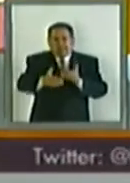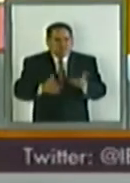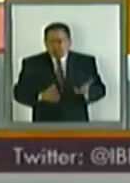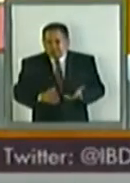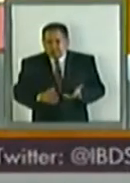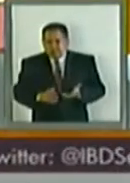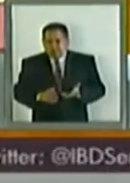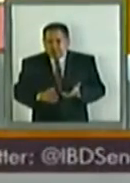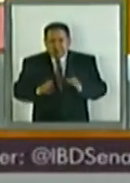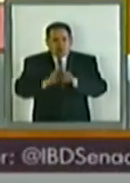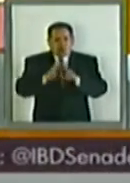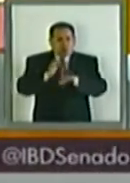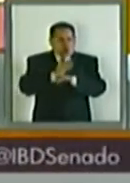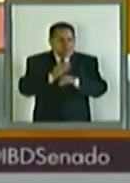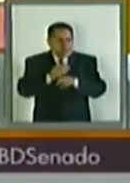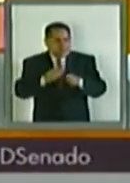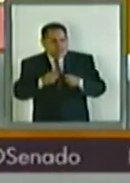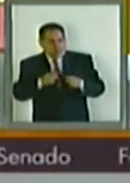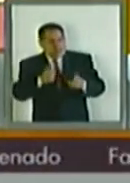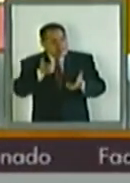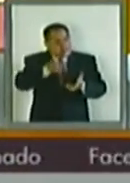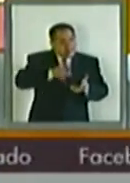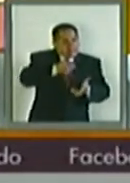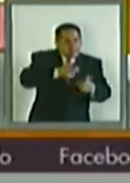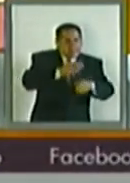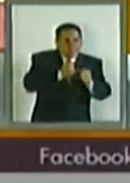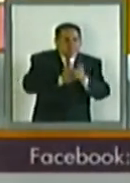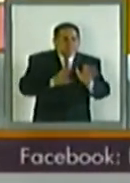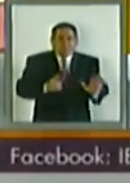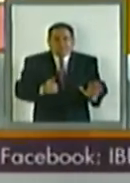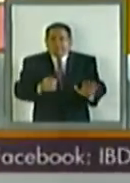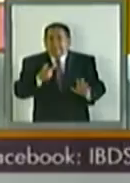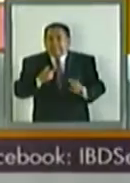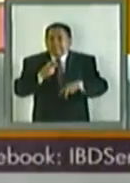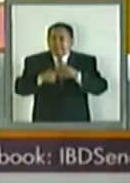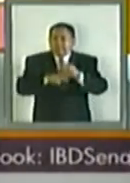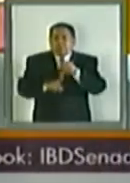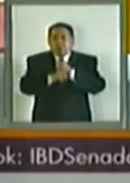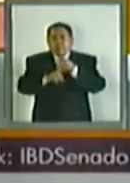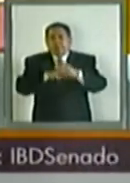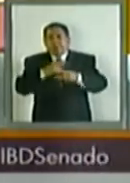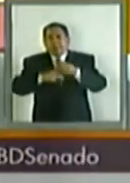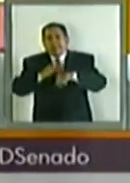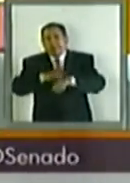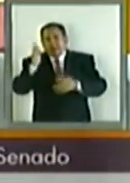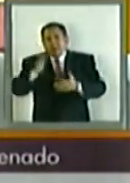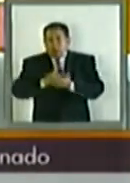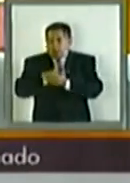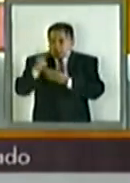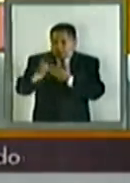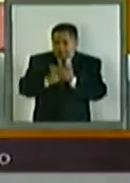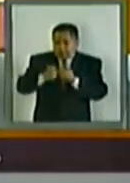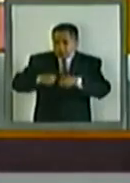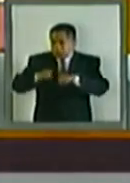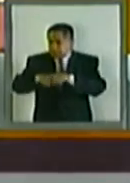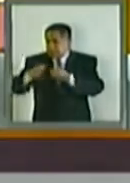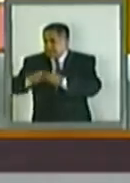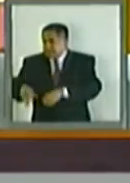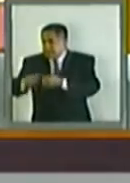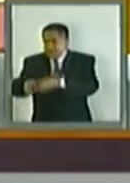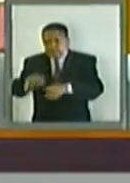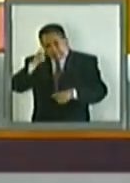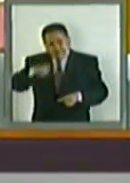incurrir a ajustes en el gasto público, porque esto solamente va a terminar perjudicando los programas sociales y perjudicando